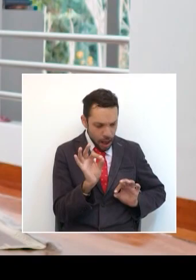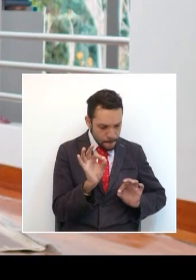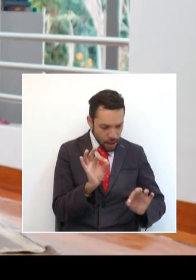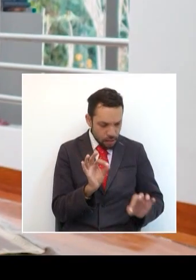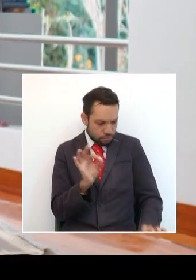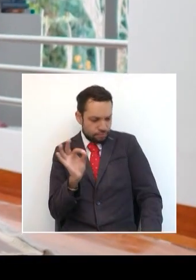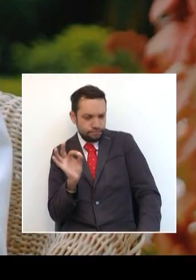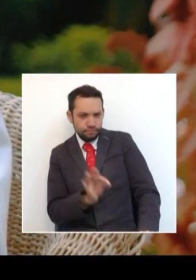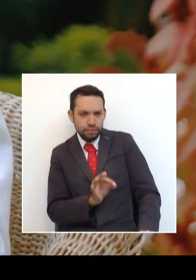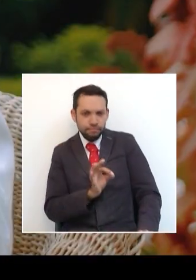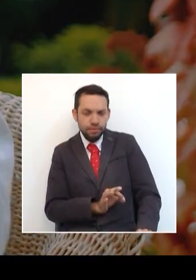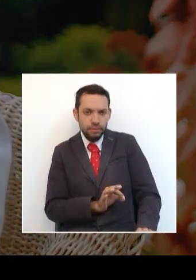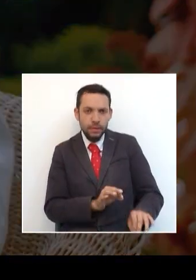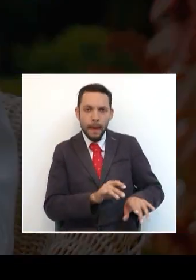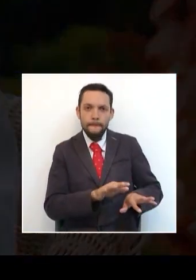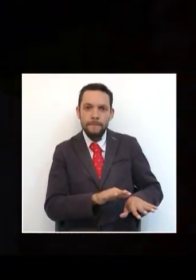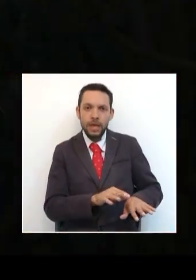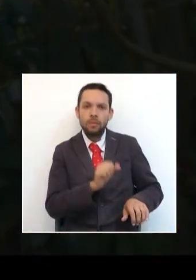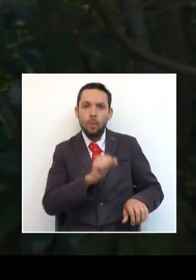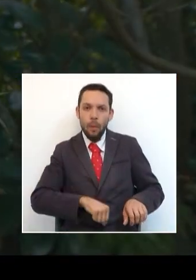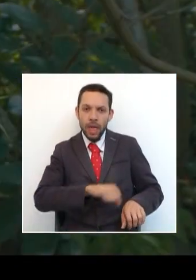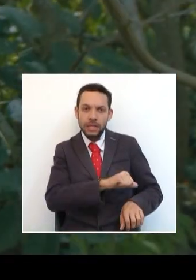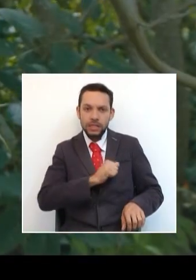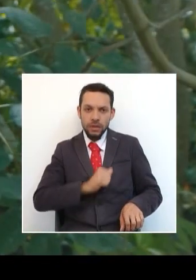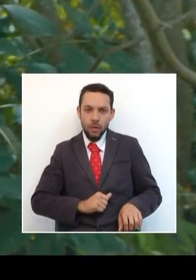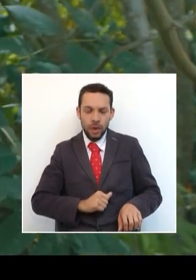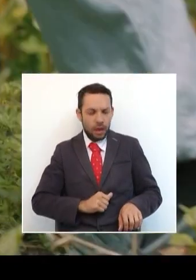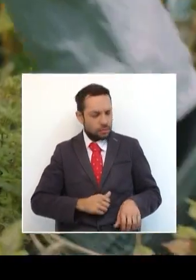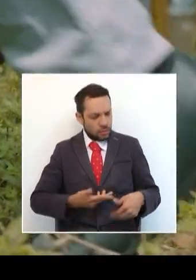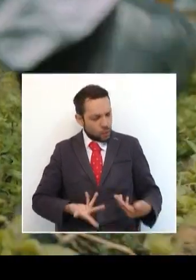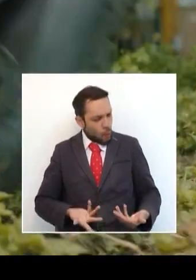así como empiezo a descubrir vacíos.